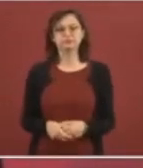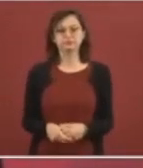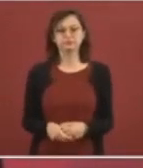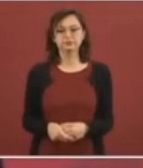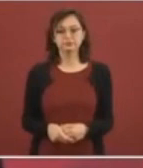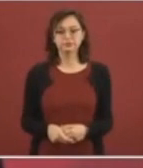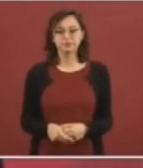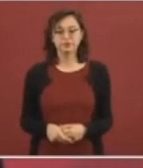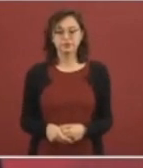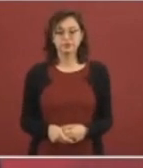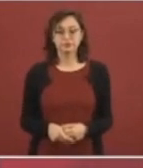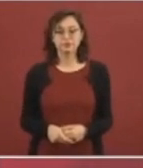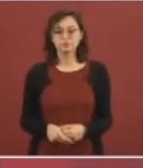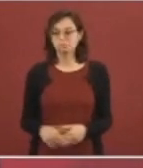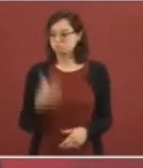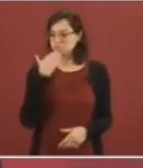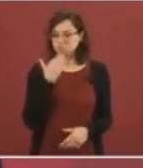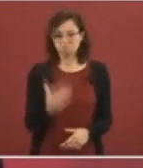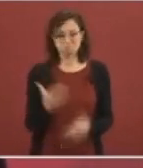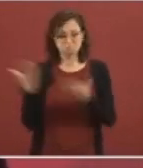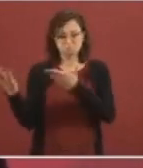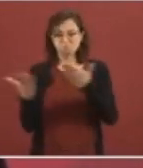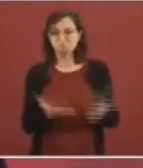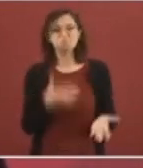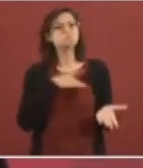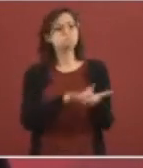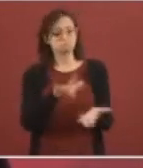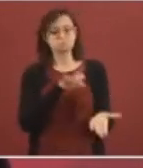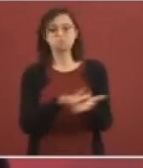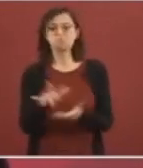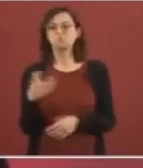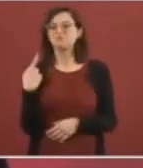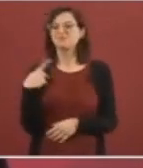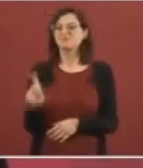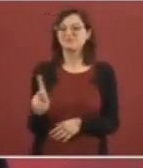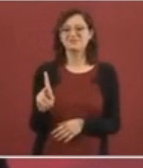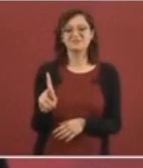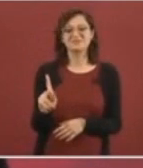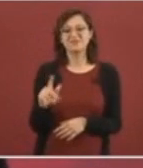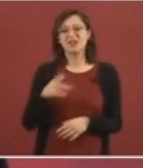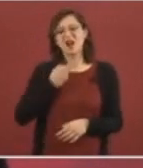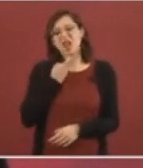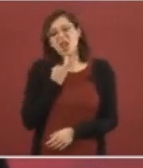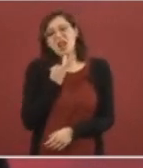Y es bienvenido su apoyo, pero ya no más retórica,